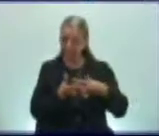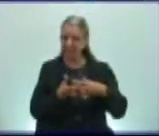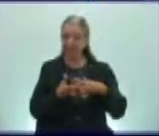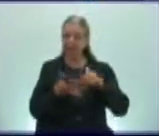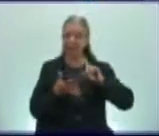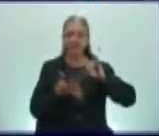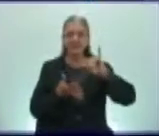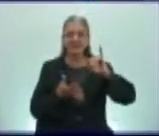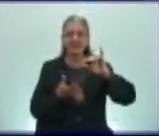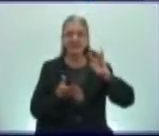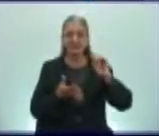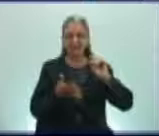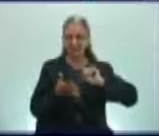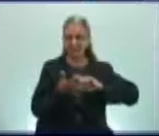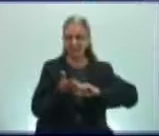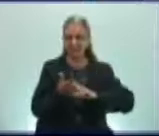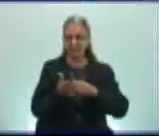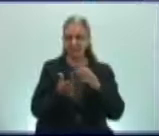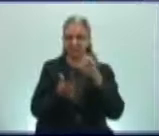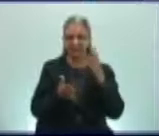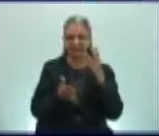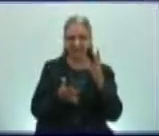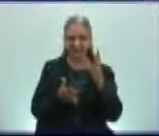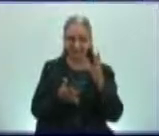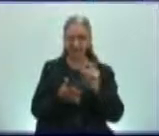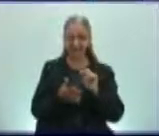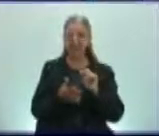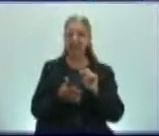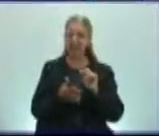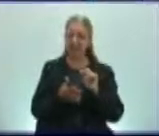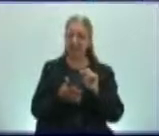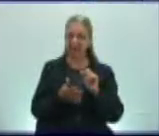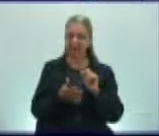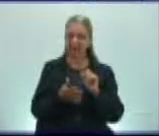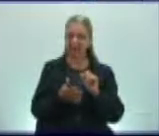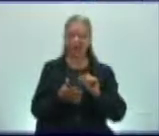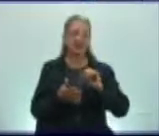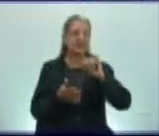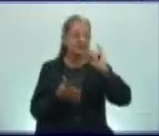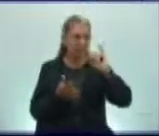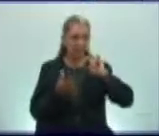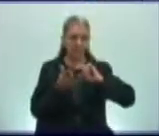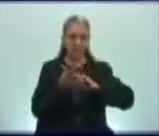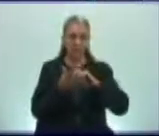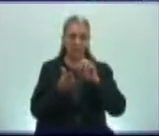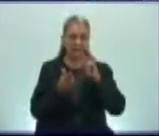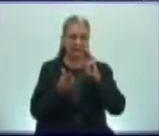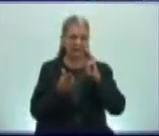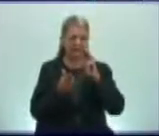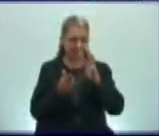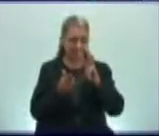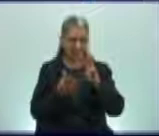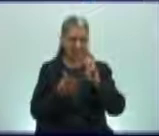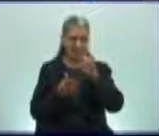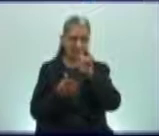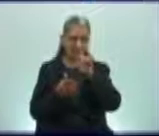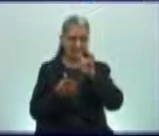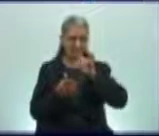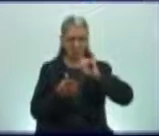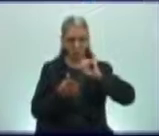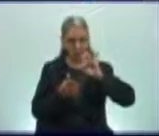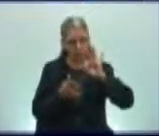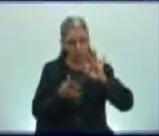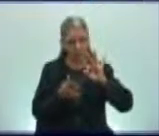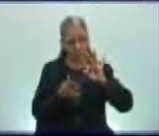sus radios que está dada por el triplo, aplicando la relación que anteriormente estuvimos